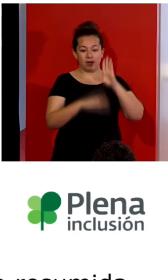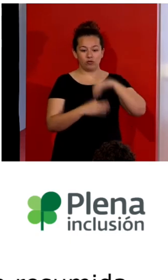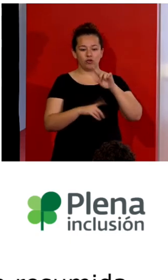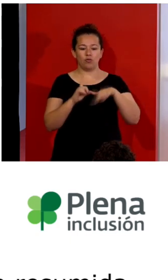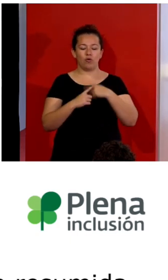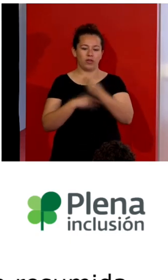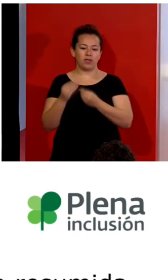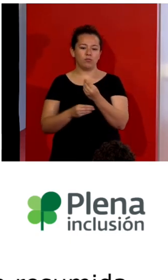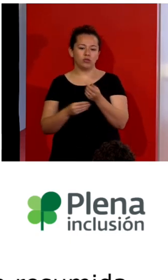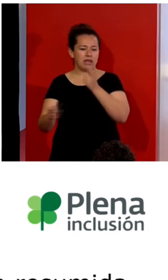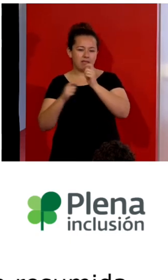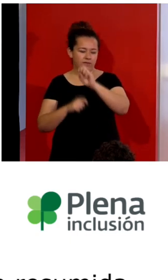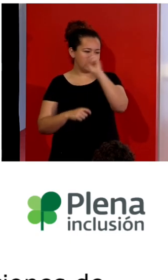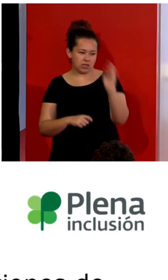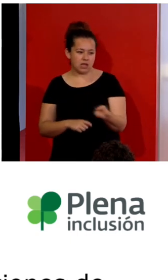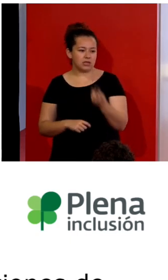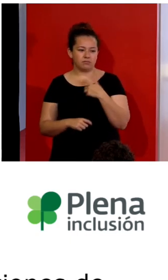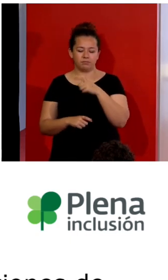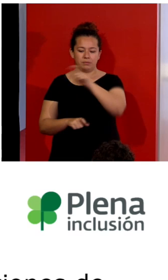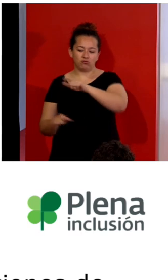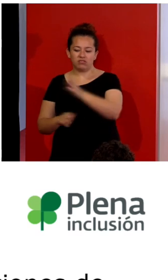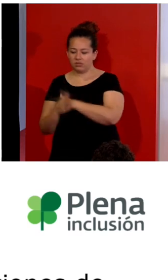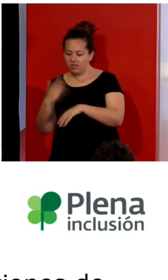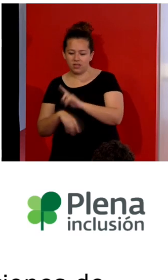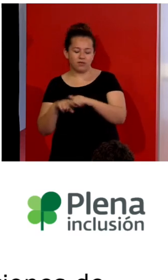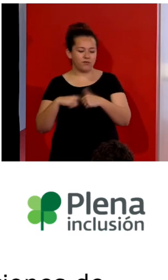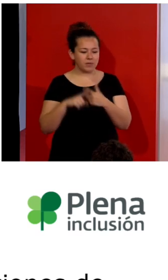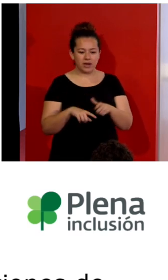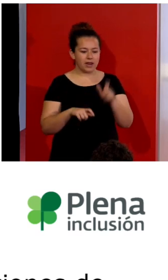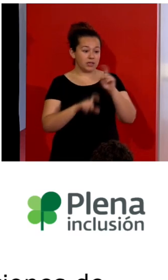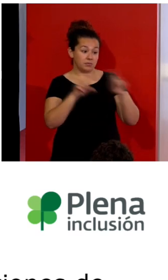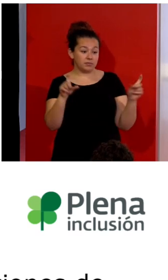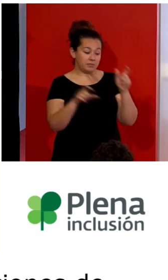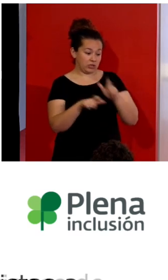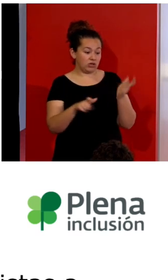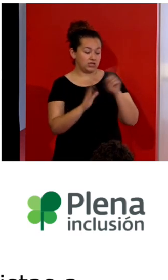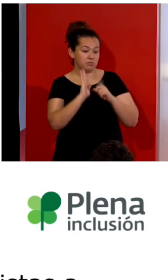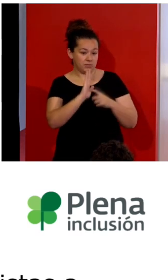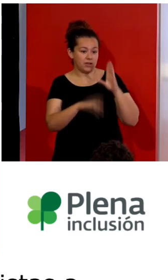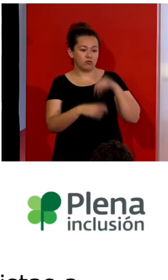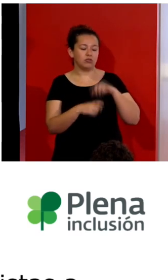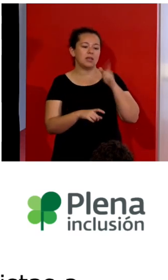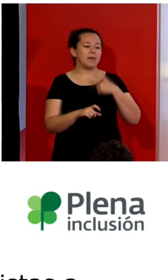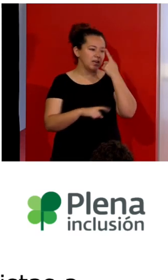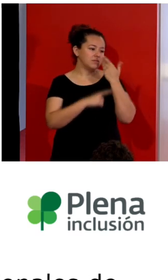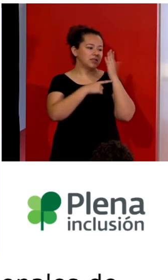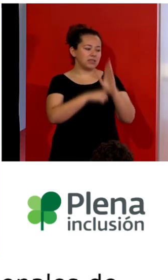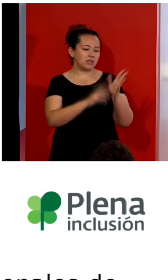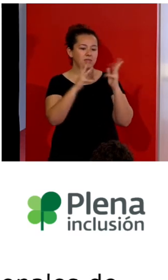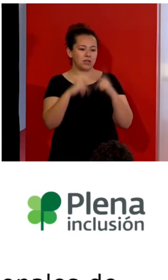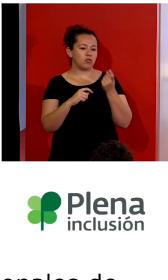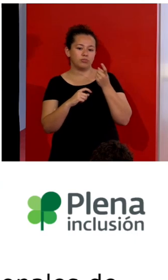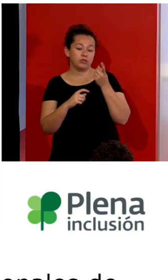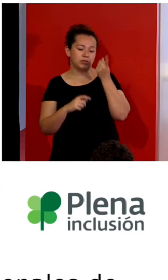a personas con discapacidad intelectual, 6 a familiares, 7 a profesionales de Plena Inclusión y 8 a representantes de la administración, tanto administraciones de comunidades autónomas